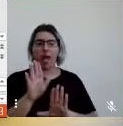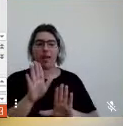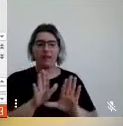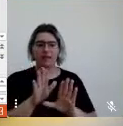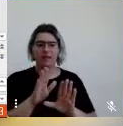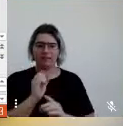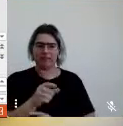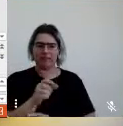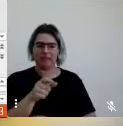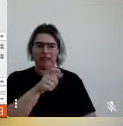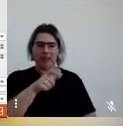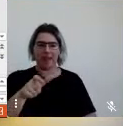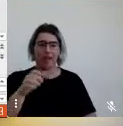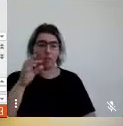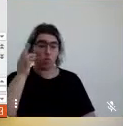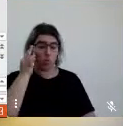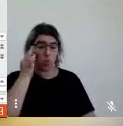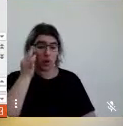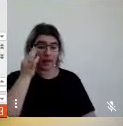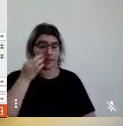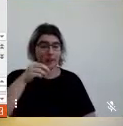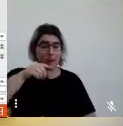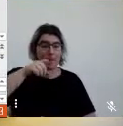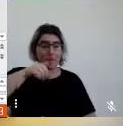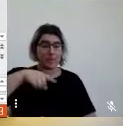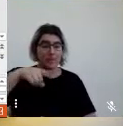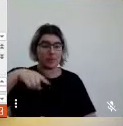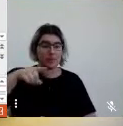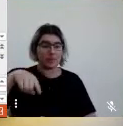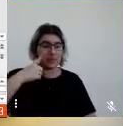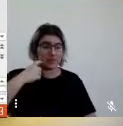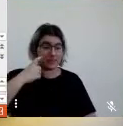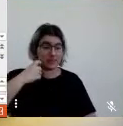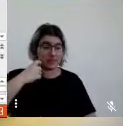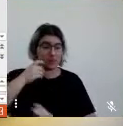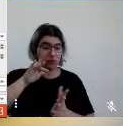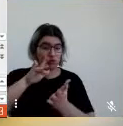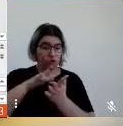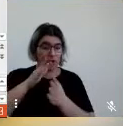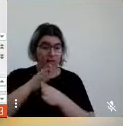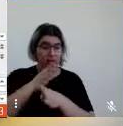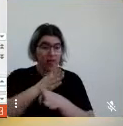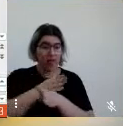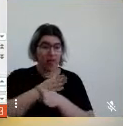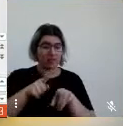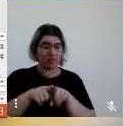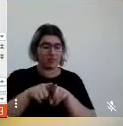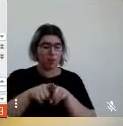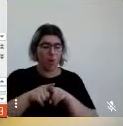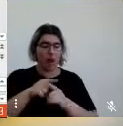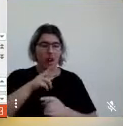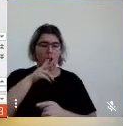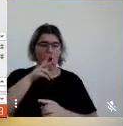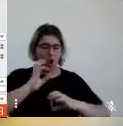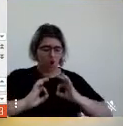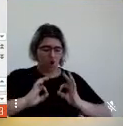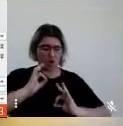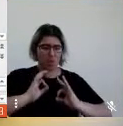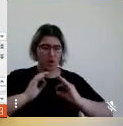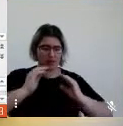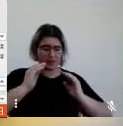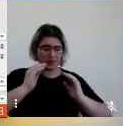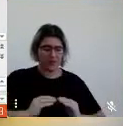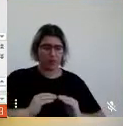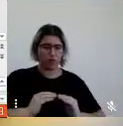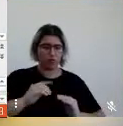ocurre que días previos al periodo tenemos un bajón a nivel de estrógenos y también nos bajan los niveles de serotonina y dopamina en